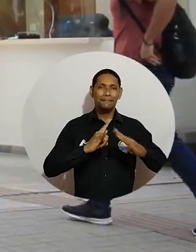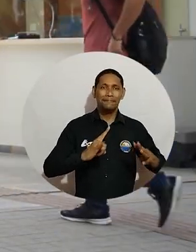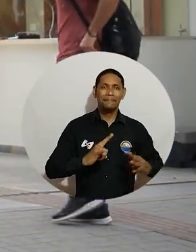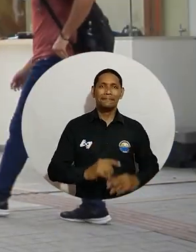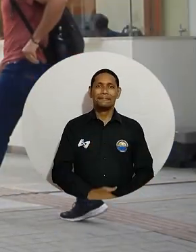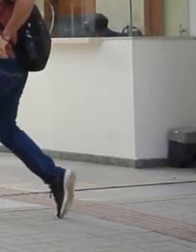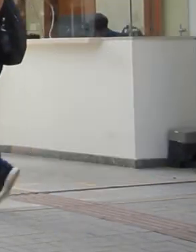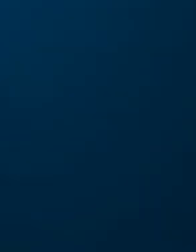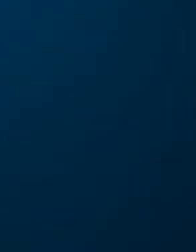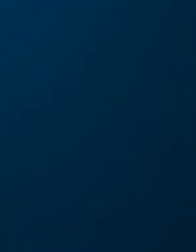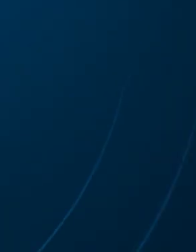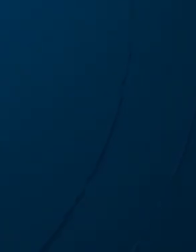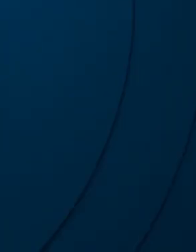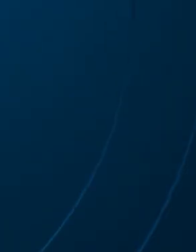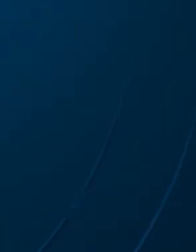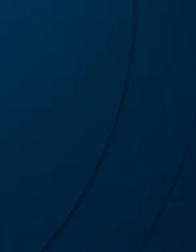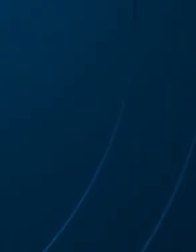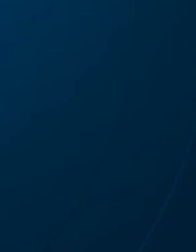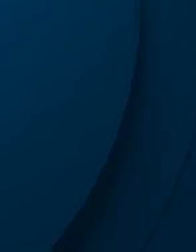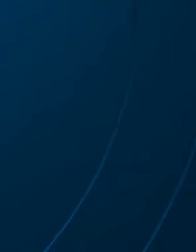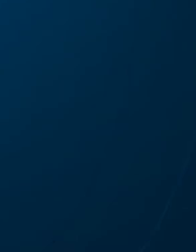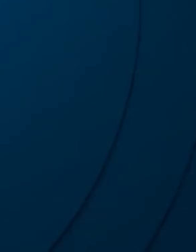del Magdalena.